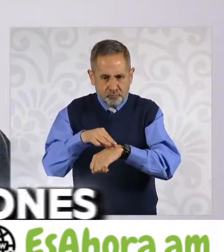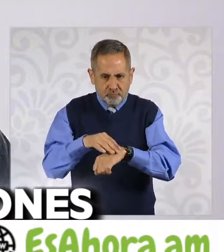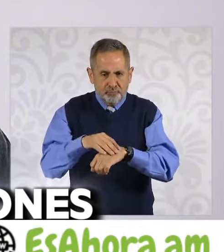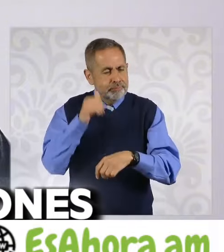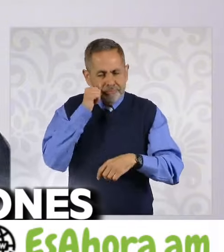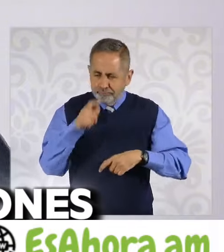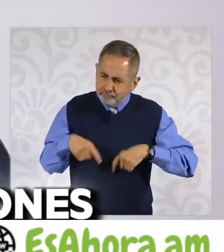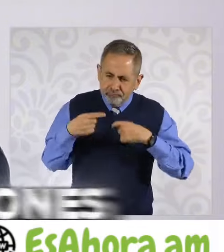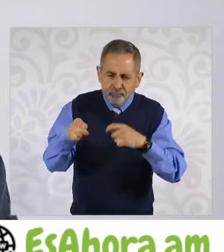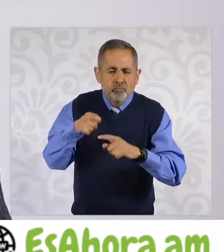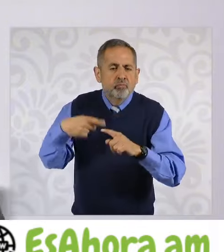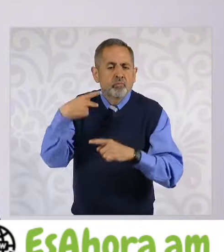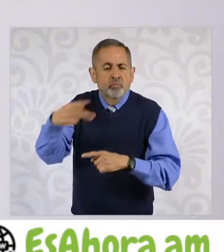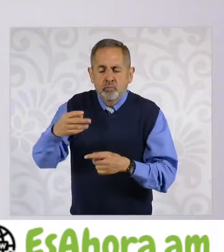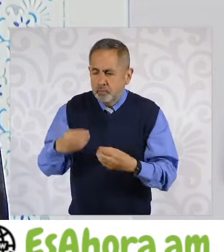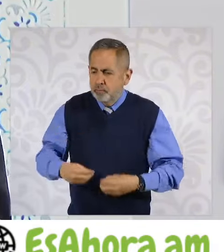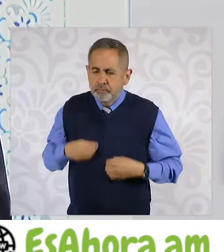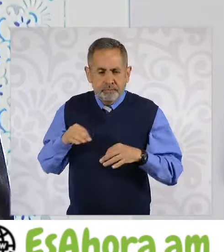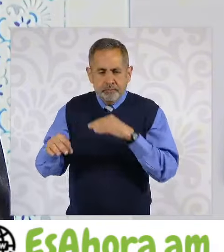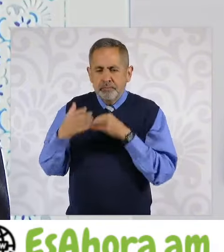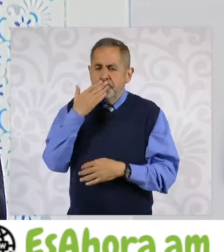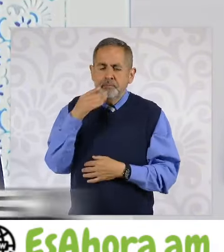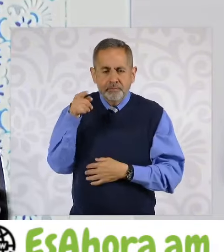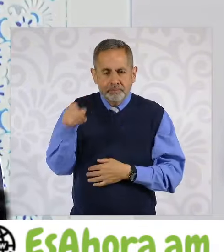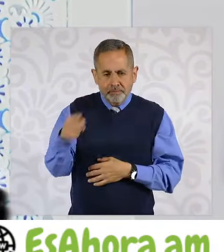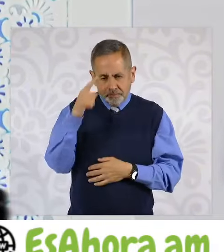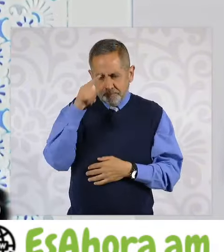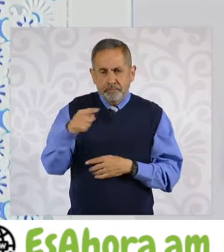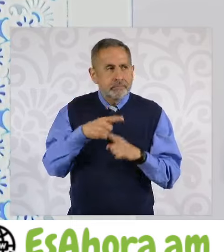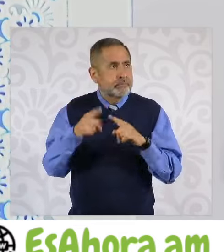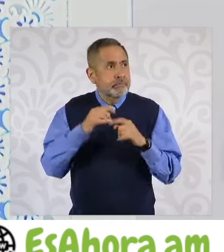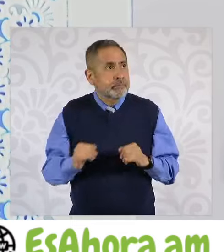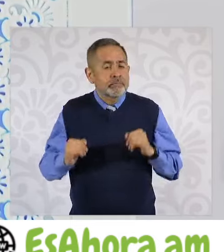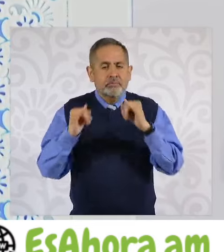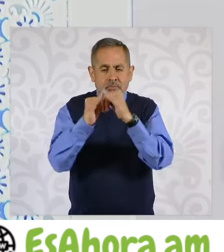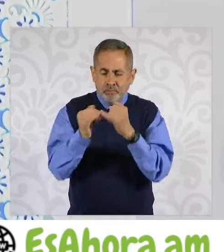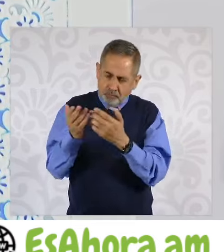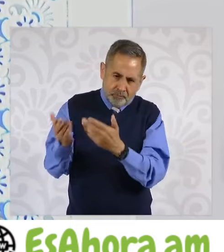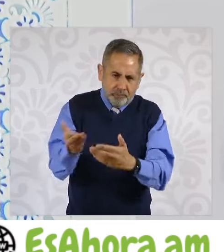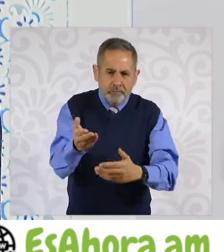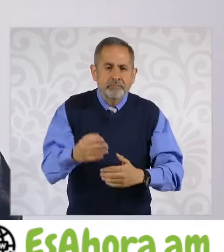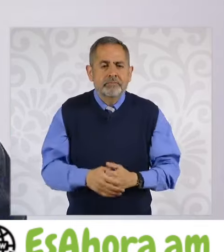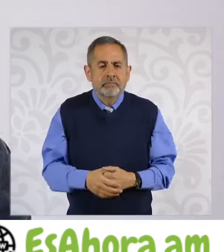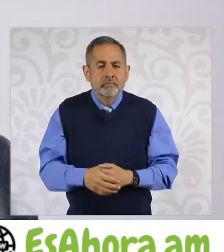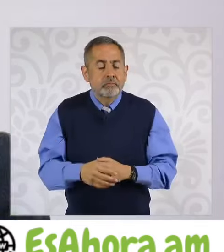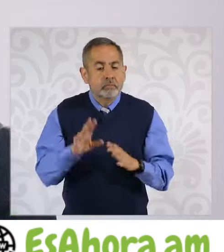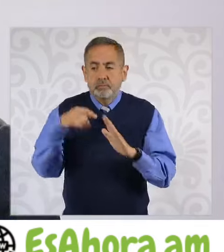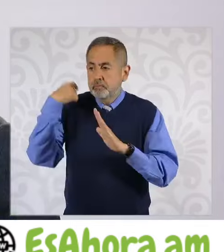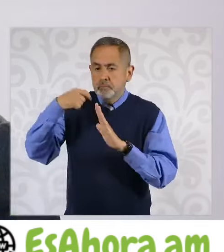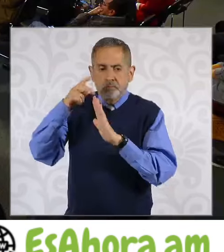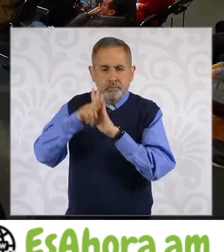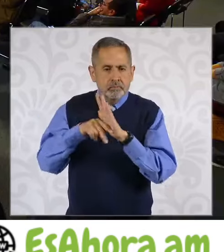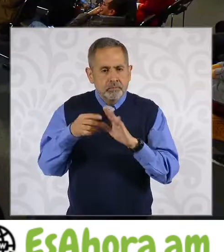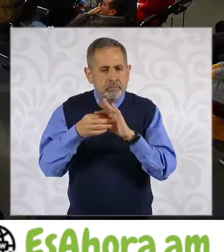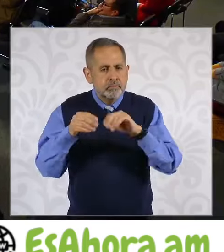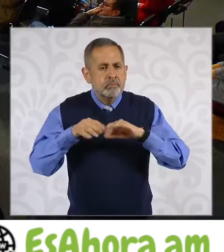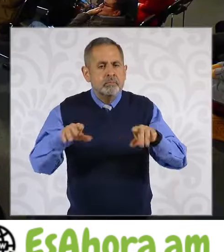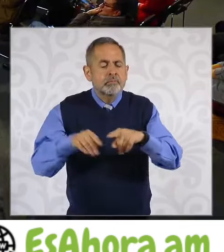tengan las mejores condiciones de trabajo en las instituciones públicas. Bueno, vamos a cerrar